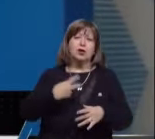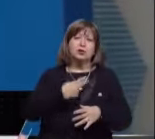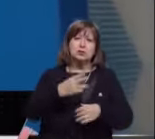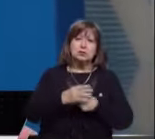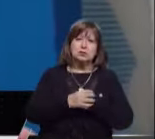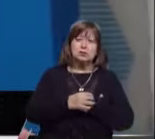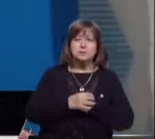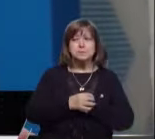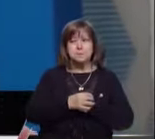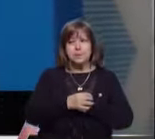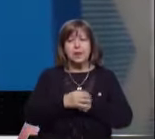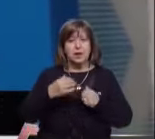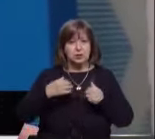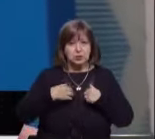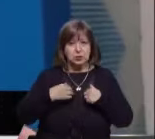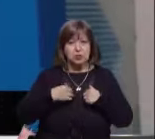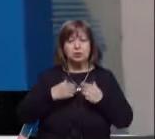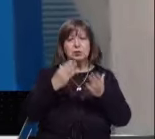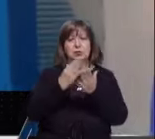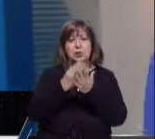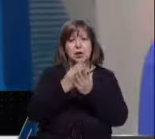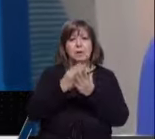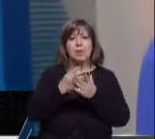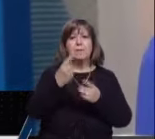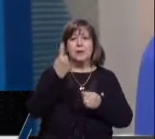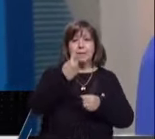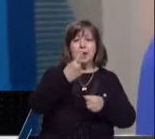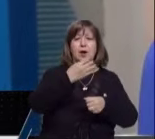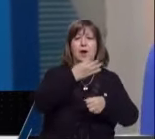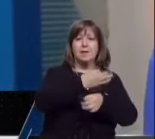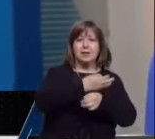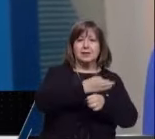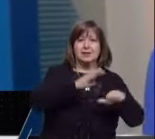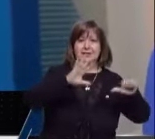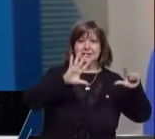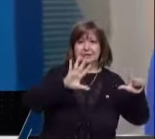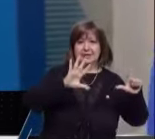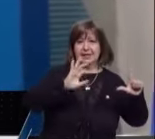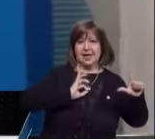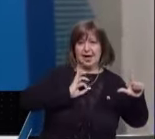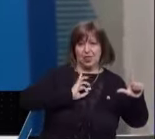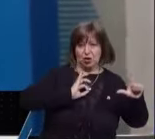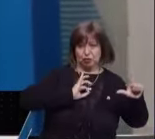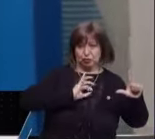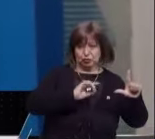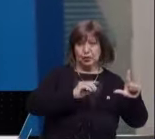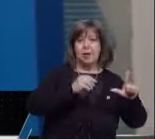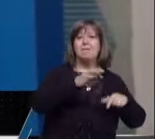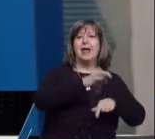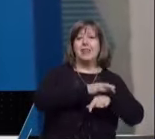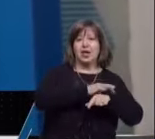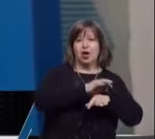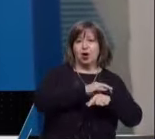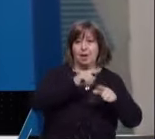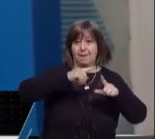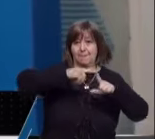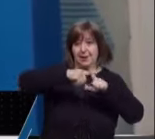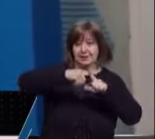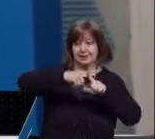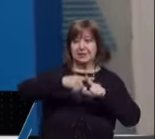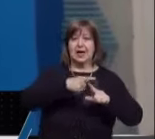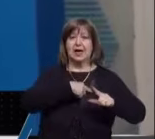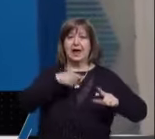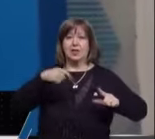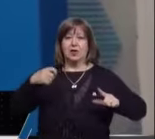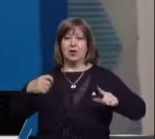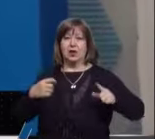Yo y los que hacemos esta especialidad, nosotros tenemos que hacer la carrera de medicina, que es entre 6 y 7 años, dependiendo de la época que la hicimos. Después